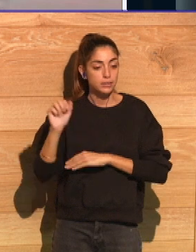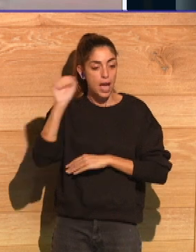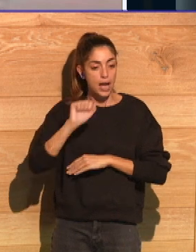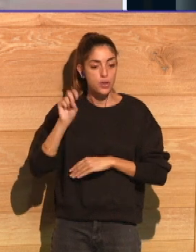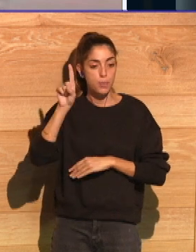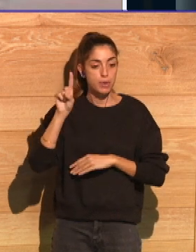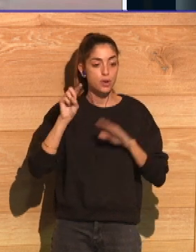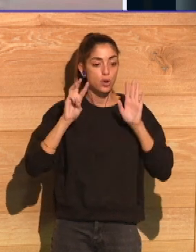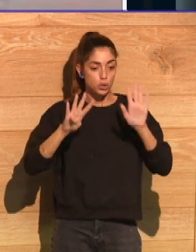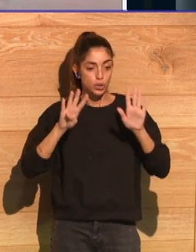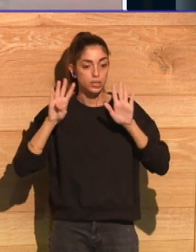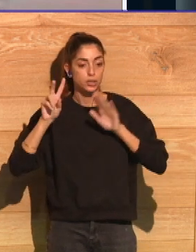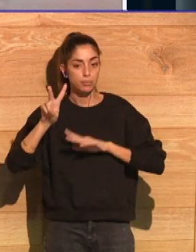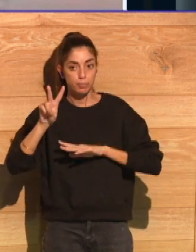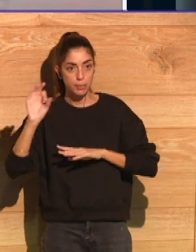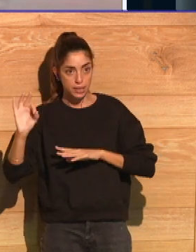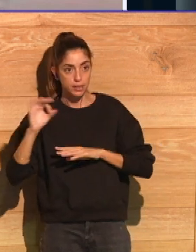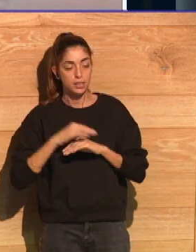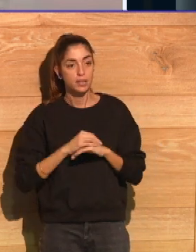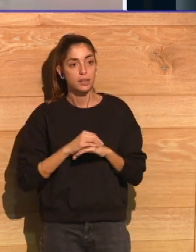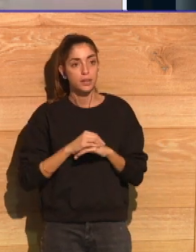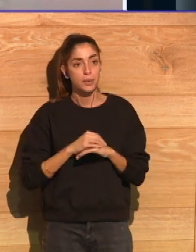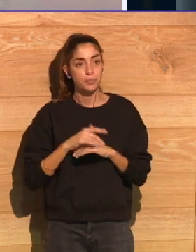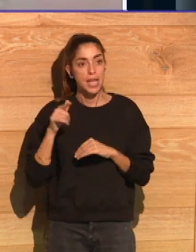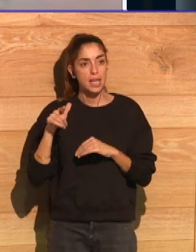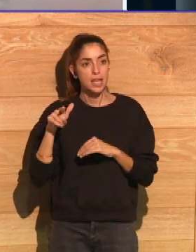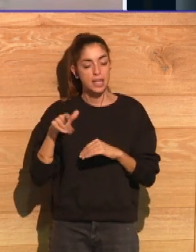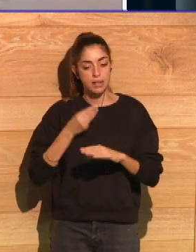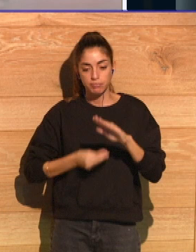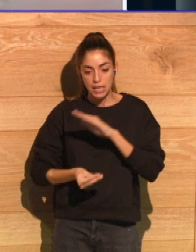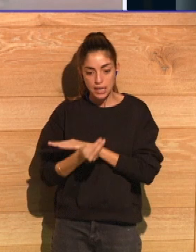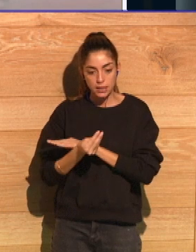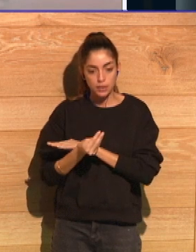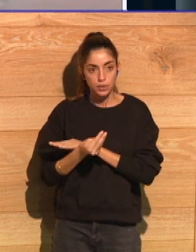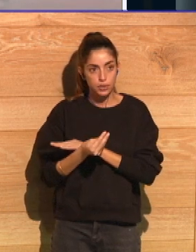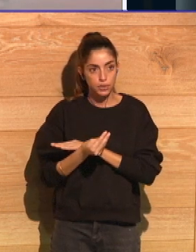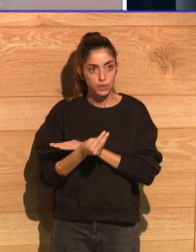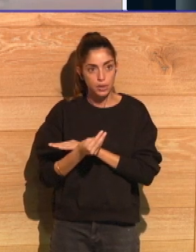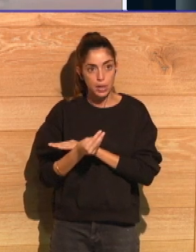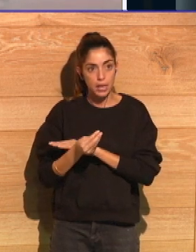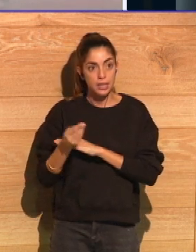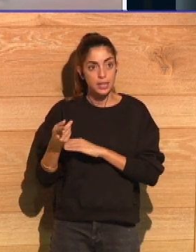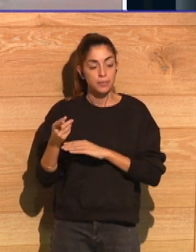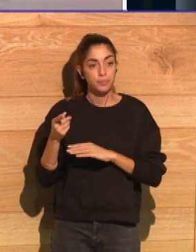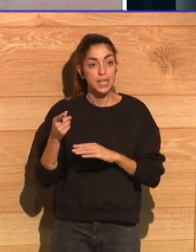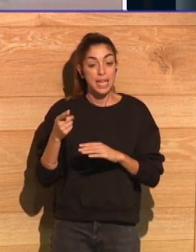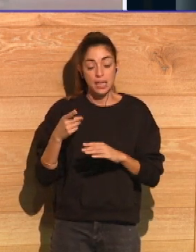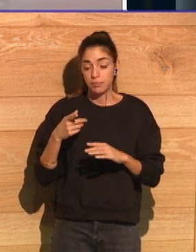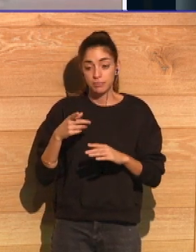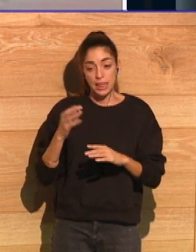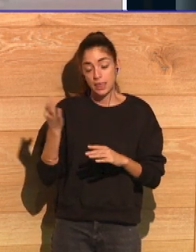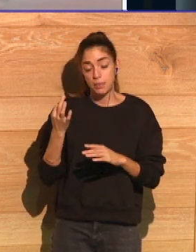La verdad no era un momento estupendo para nacer aquel. Estabas como condenada a casarte y tener hijos, pero bueno, su